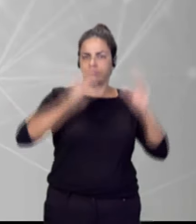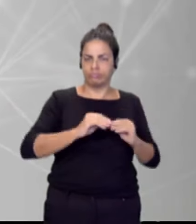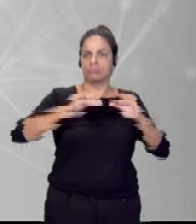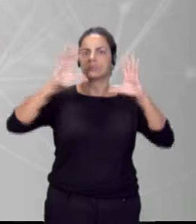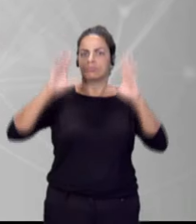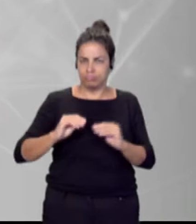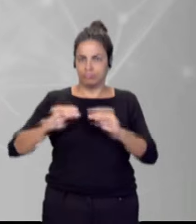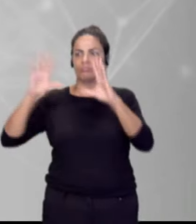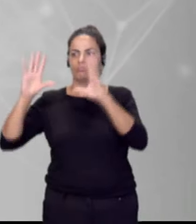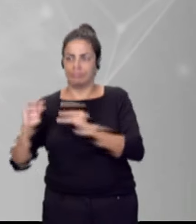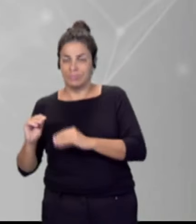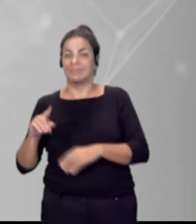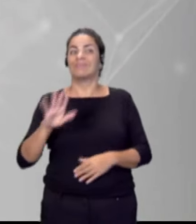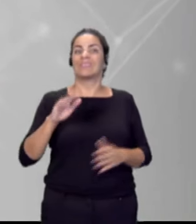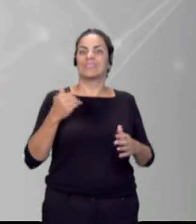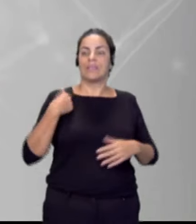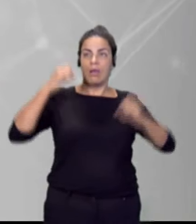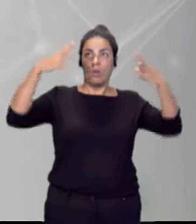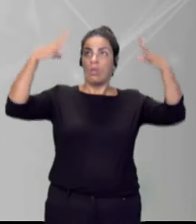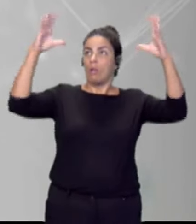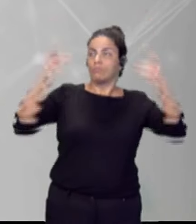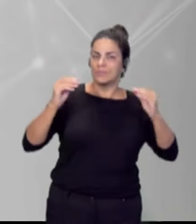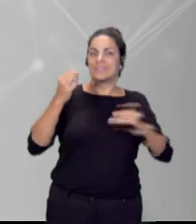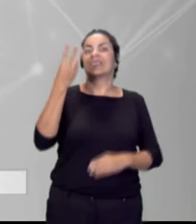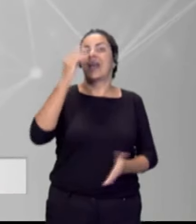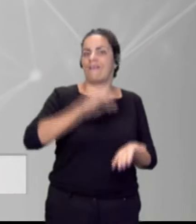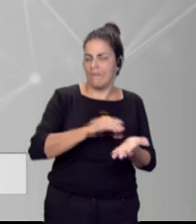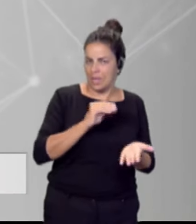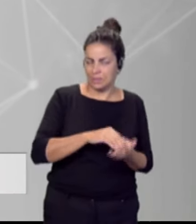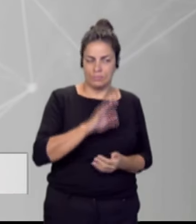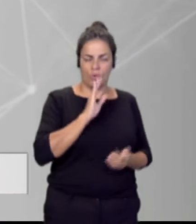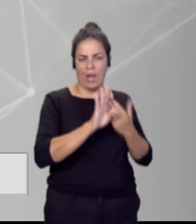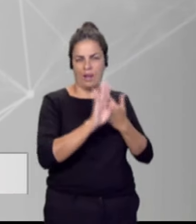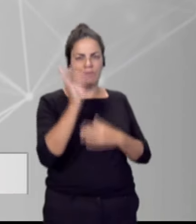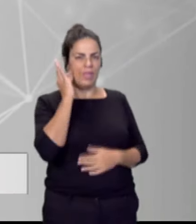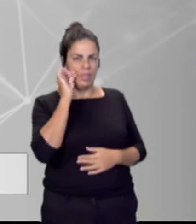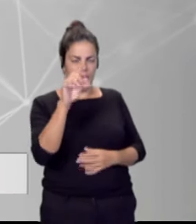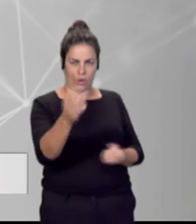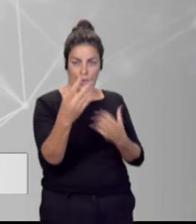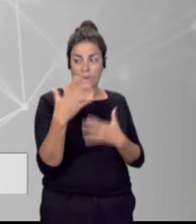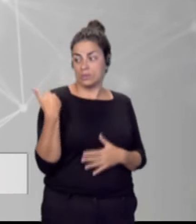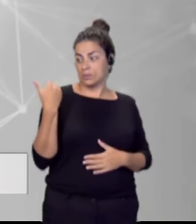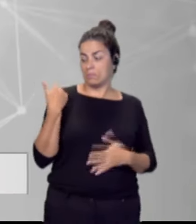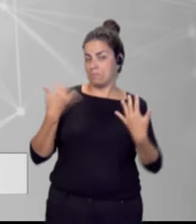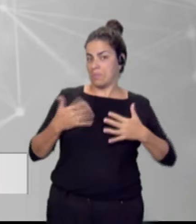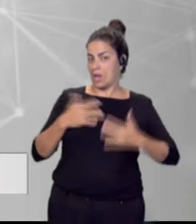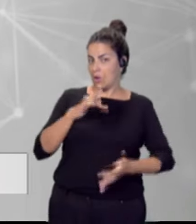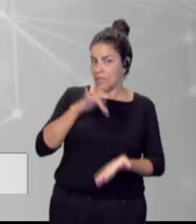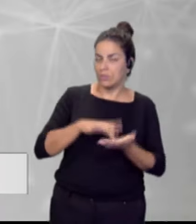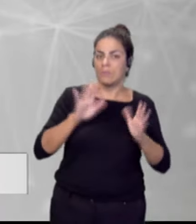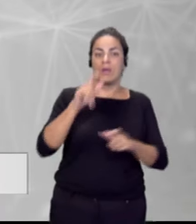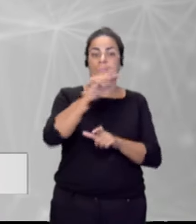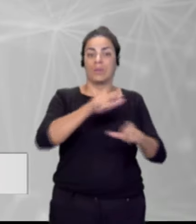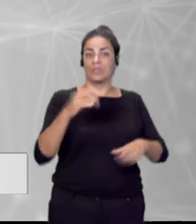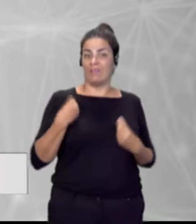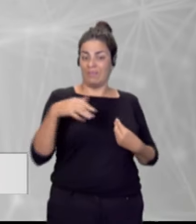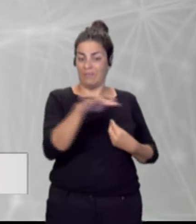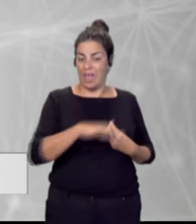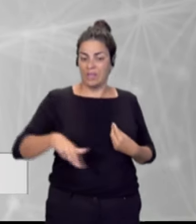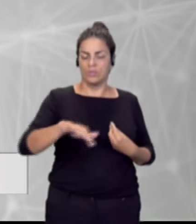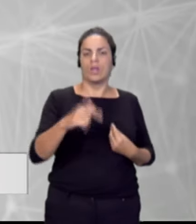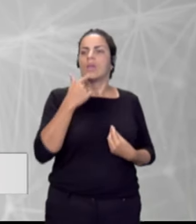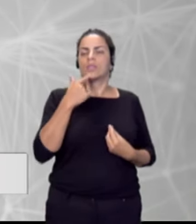fue la luz hasta en 3 ocasiones, nos dice esta vecina. Ocurrió este miércoles, pero los residentes dicen que se quedan